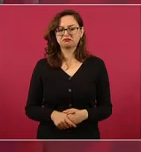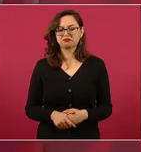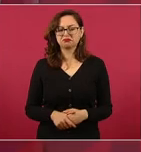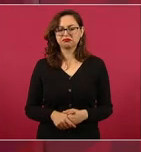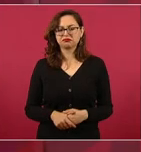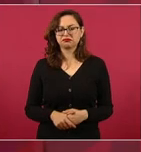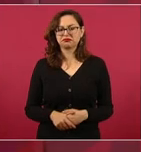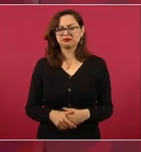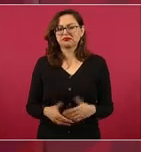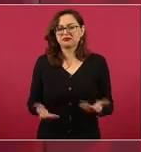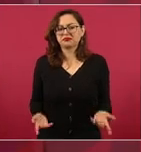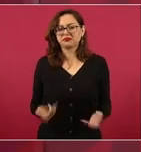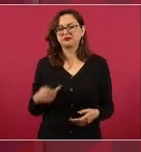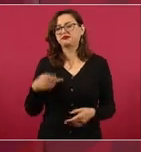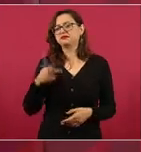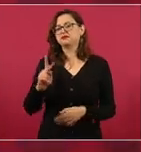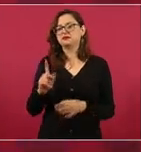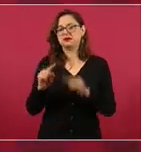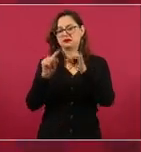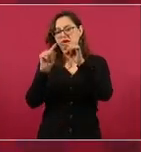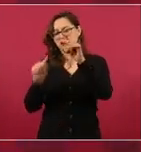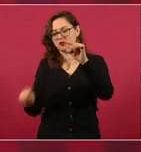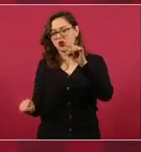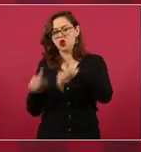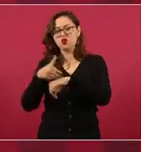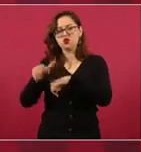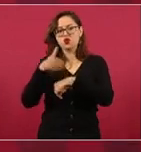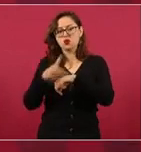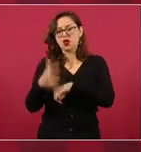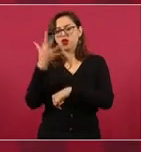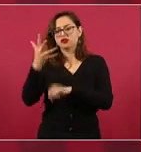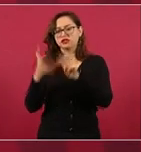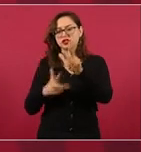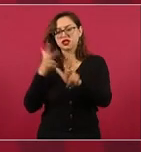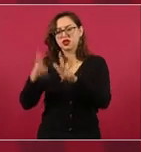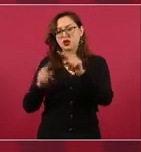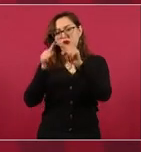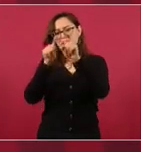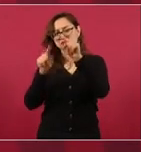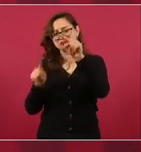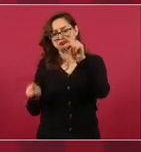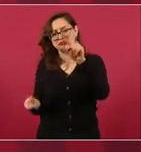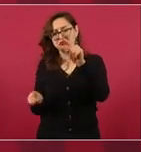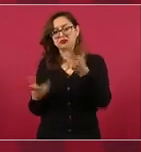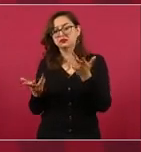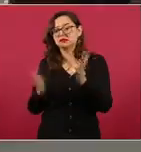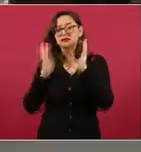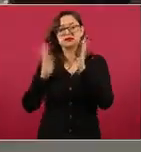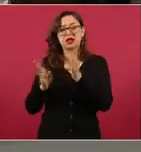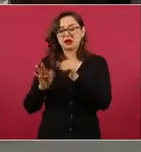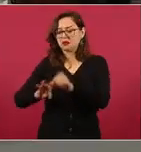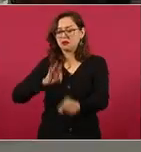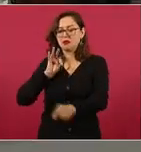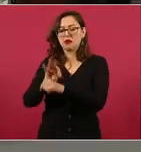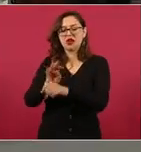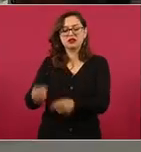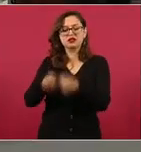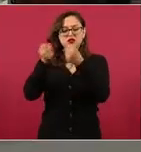este ya es de seguridad nacional. No tiene ningún prefecto. O